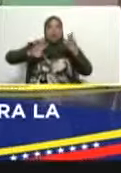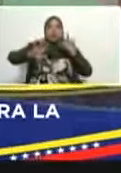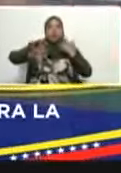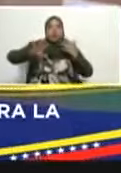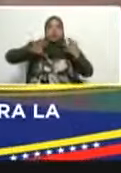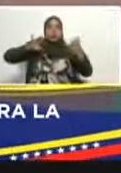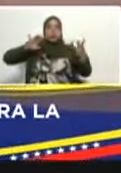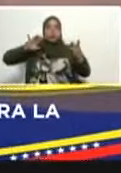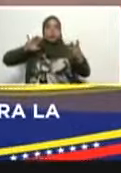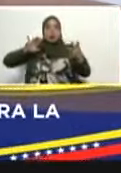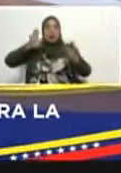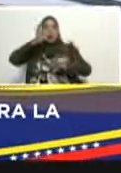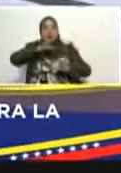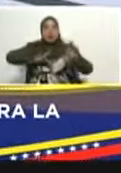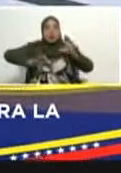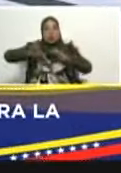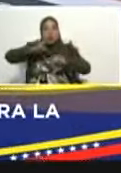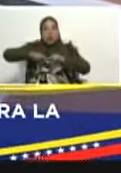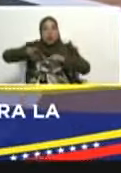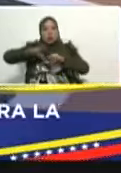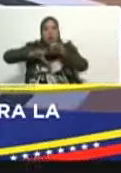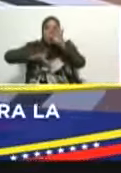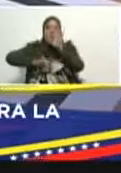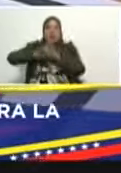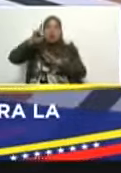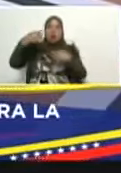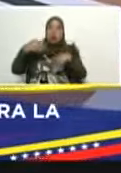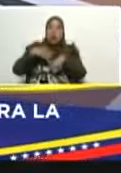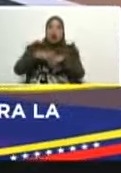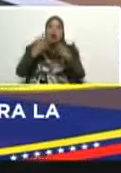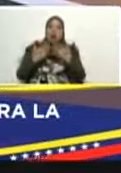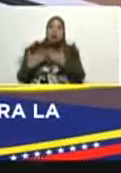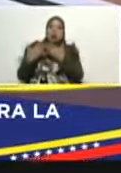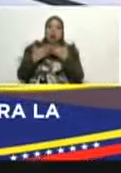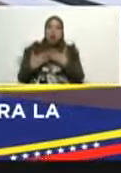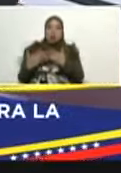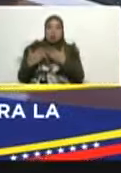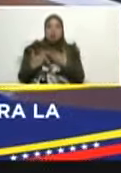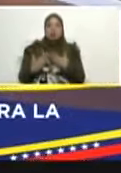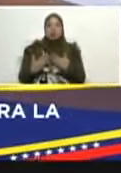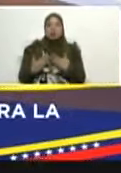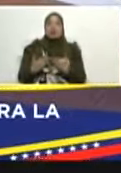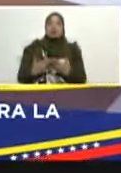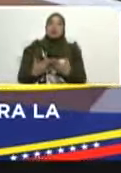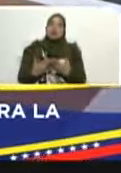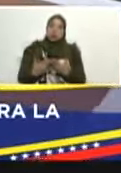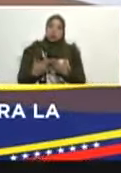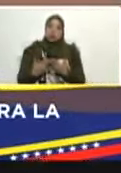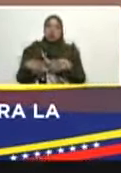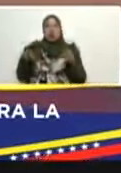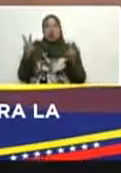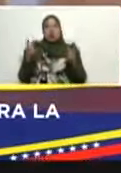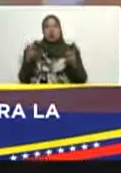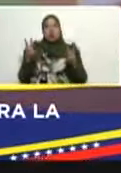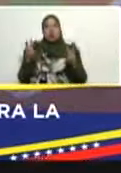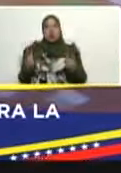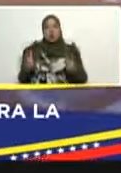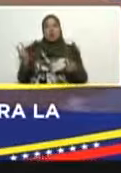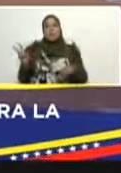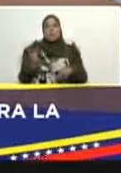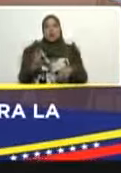los Semilleros Científicos para el Desarrollo Cognitivo de los Estudiantes y que plasmen allí su innovación para el